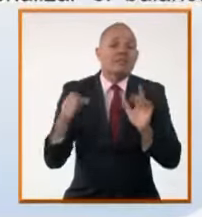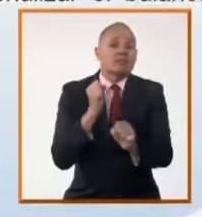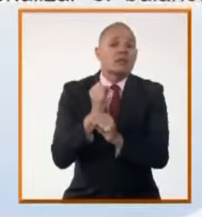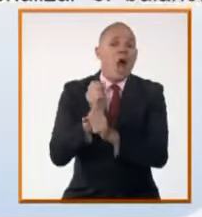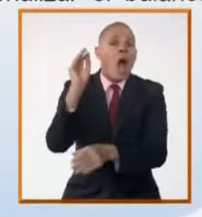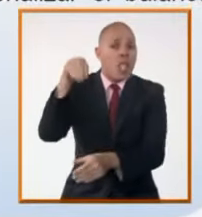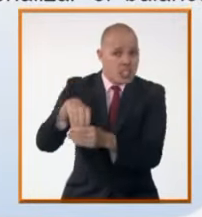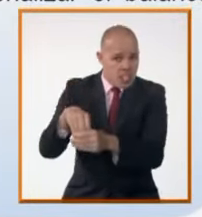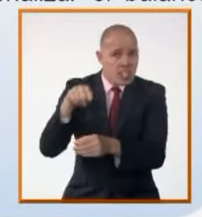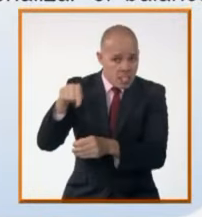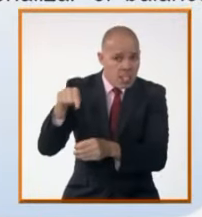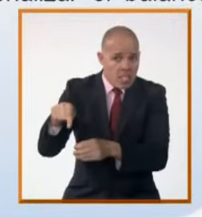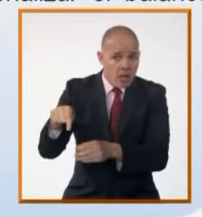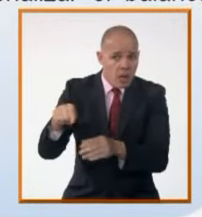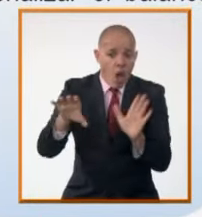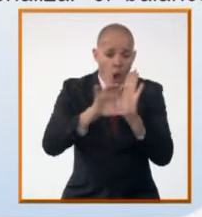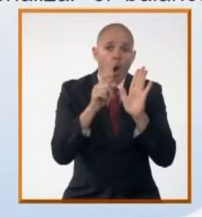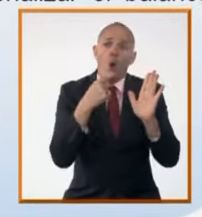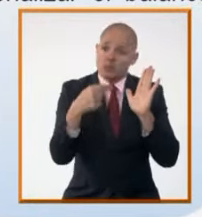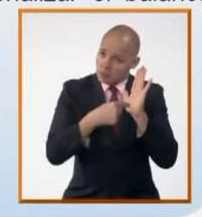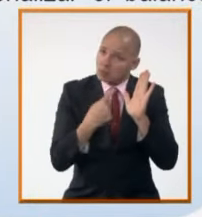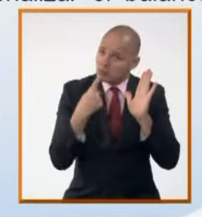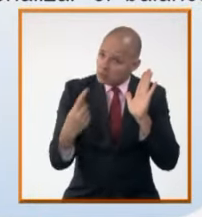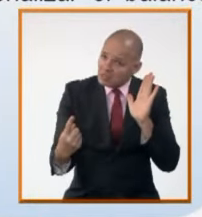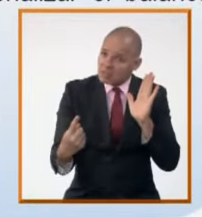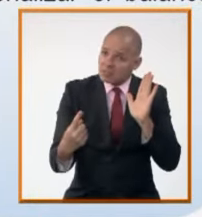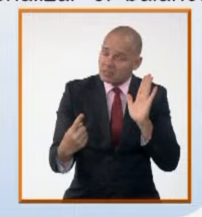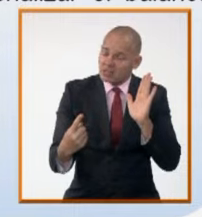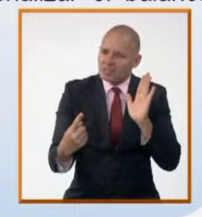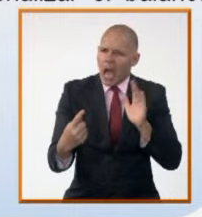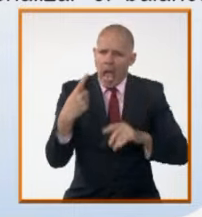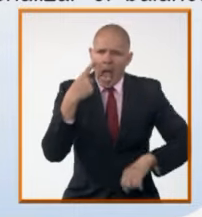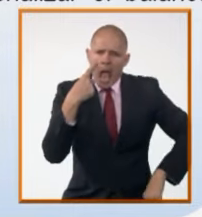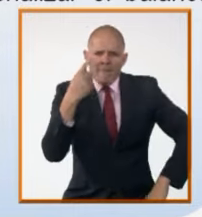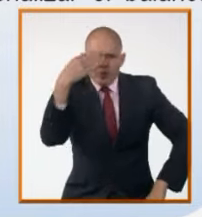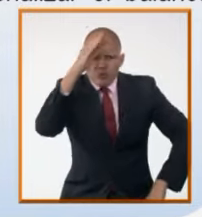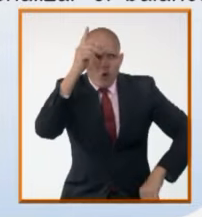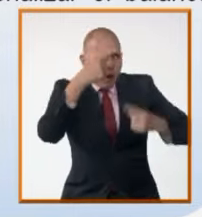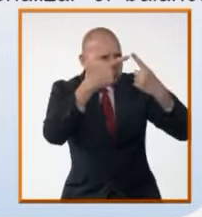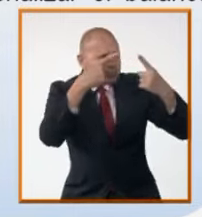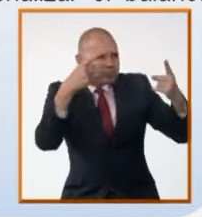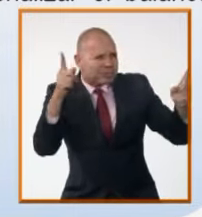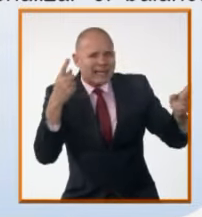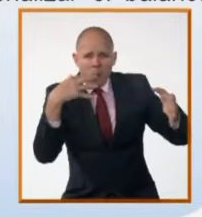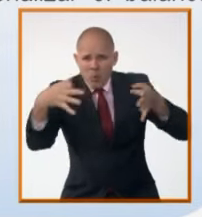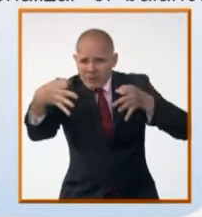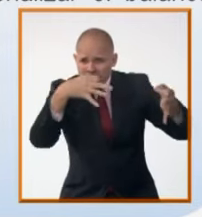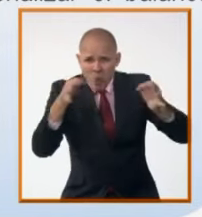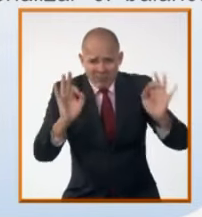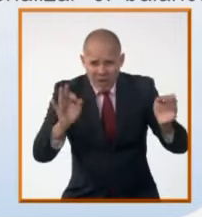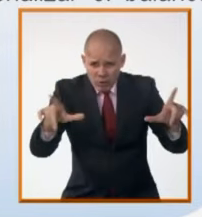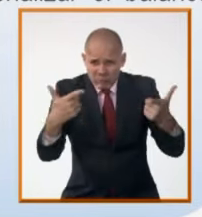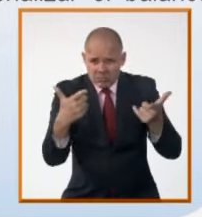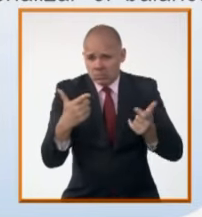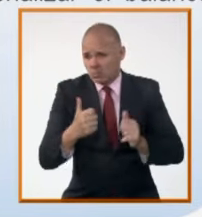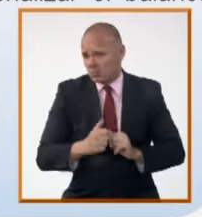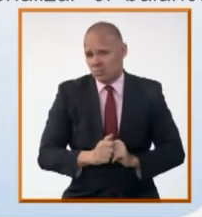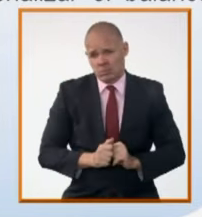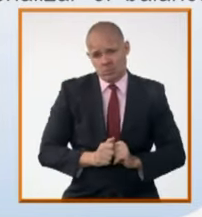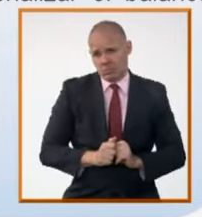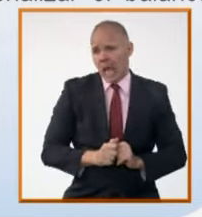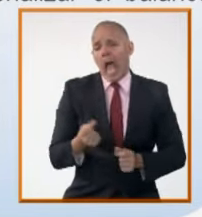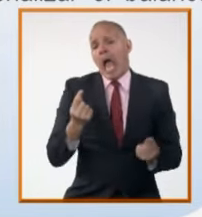gobiernos territoriales no siempre han ejercido debidamente su autoridad y autonomía en función de gestionar